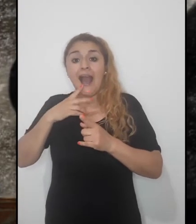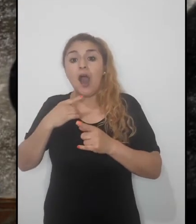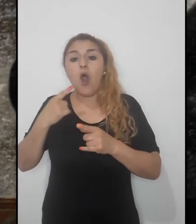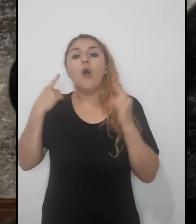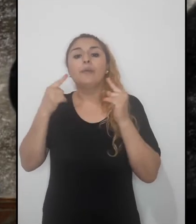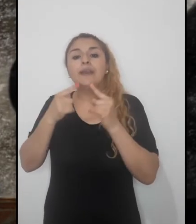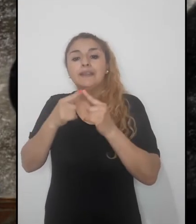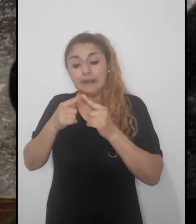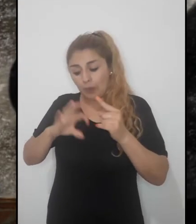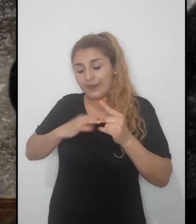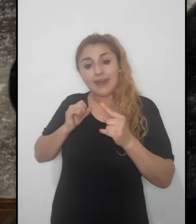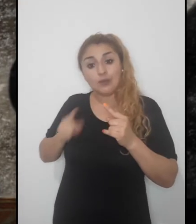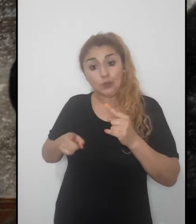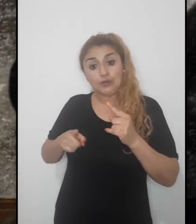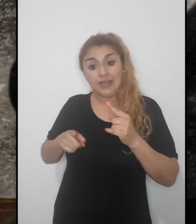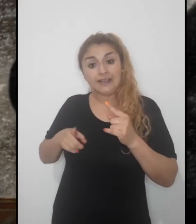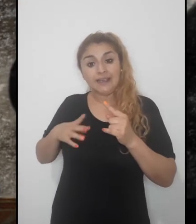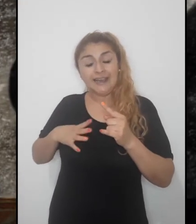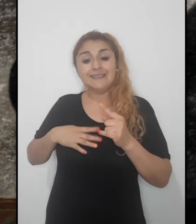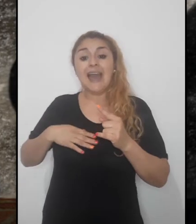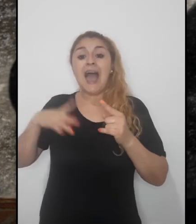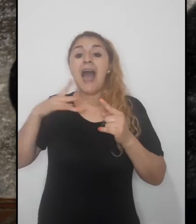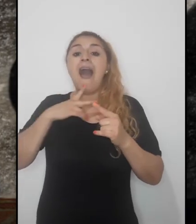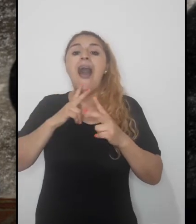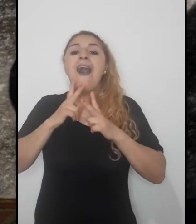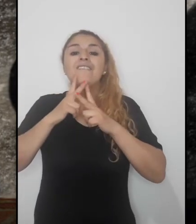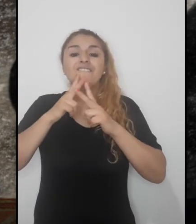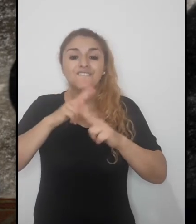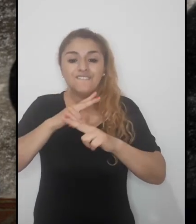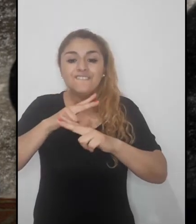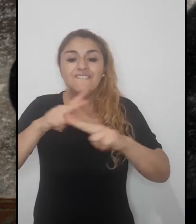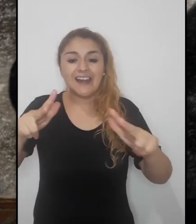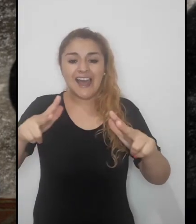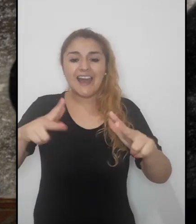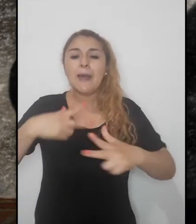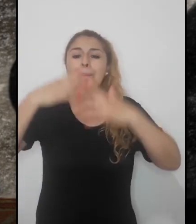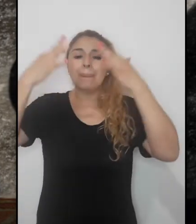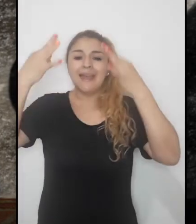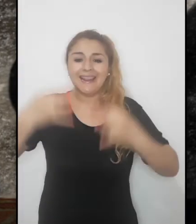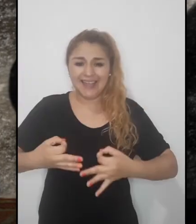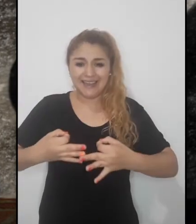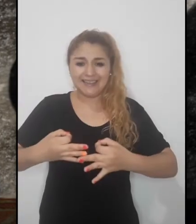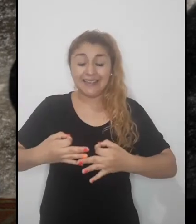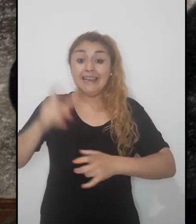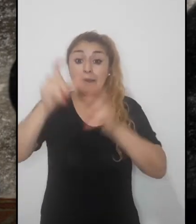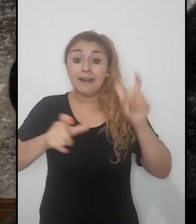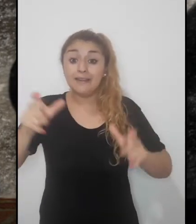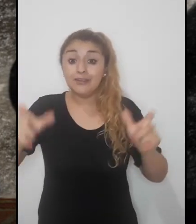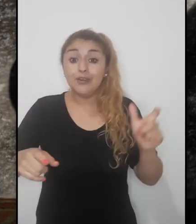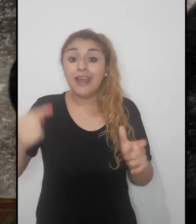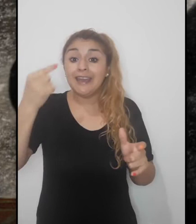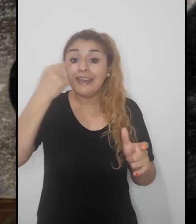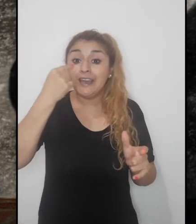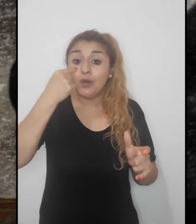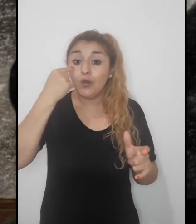dijo jesús para hablar de la verdad y todo aquel que está de parte de la verdad